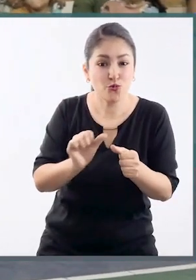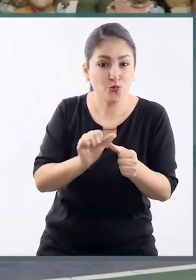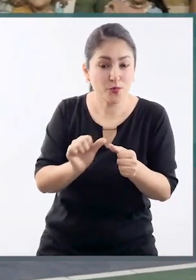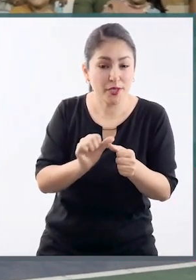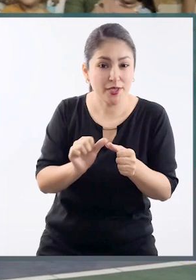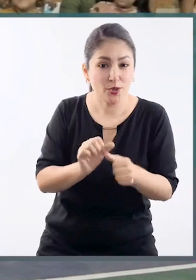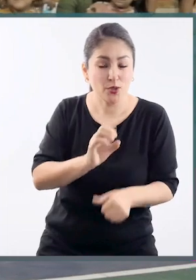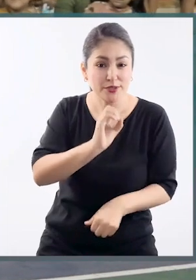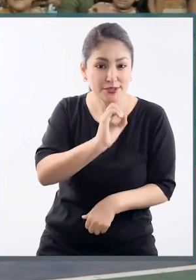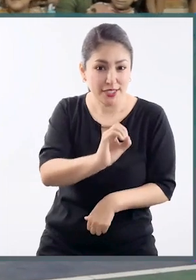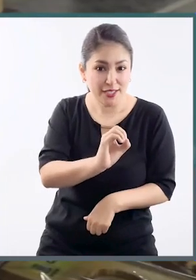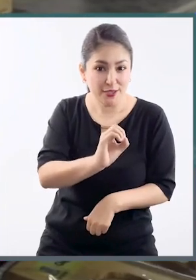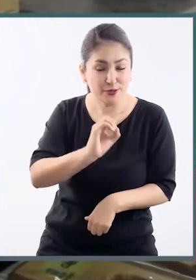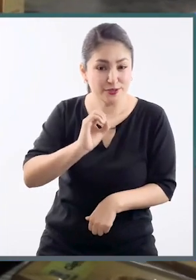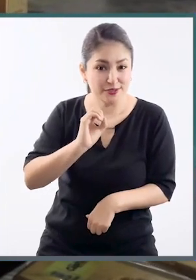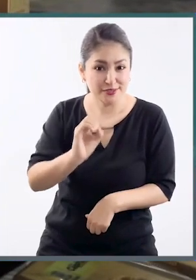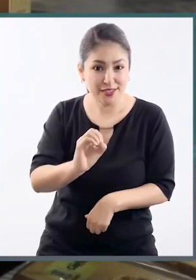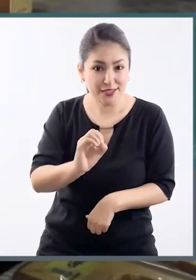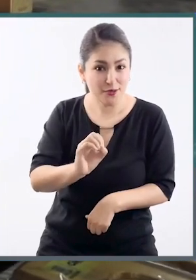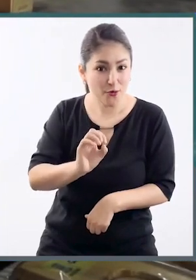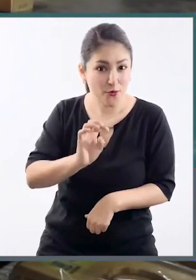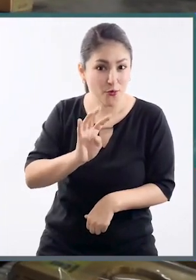número